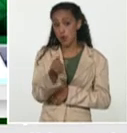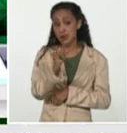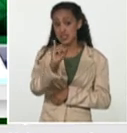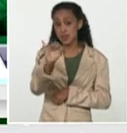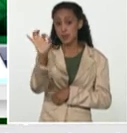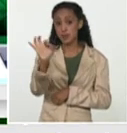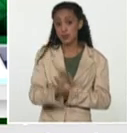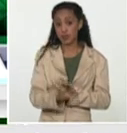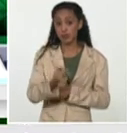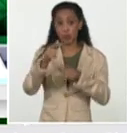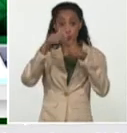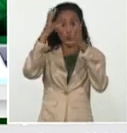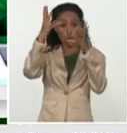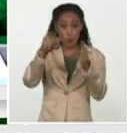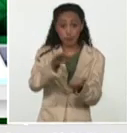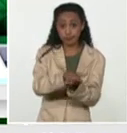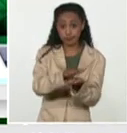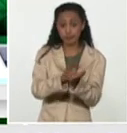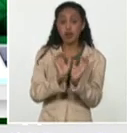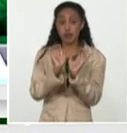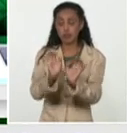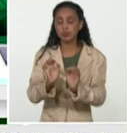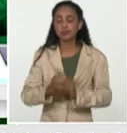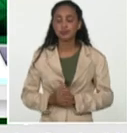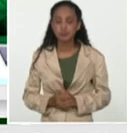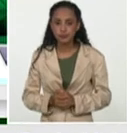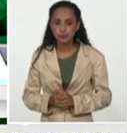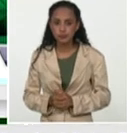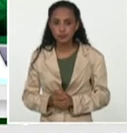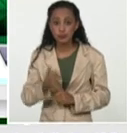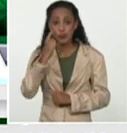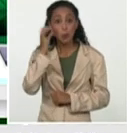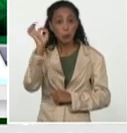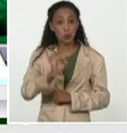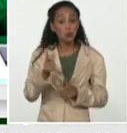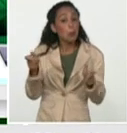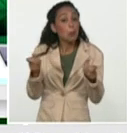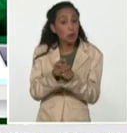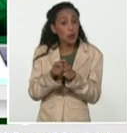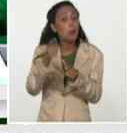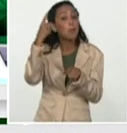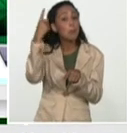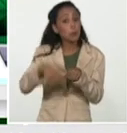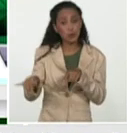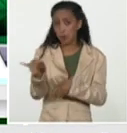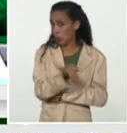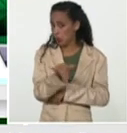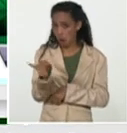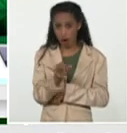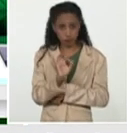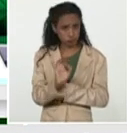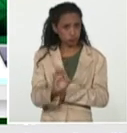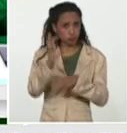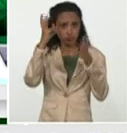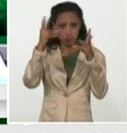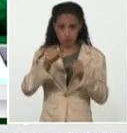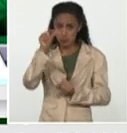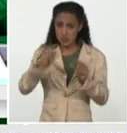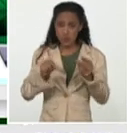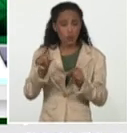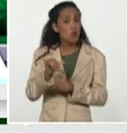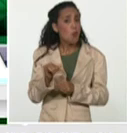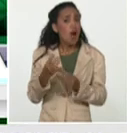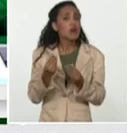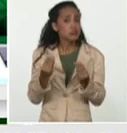49,6%. Como ven, en porcientos menores, pero de todas formas hay un número importante